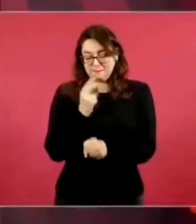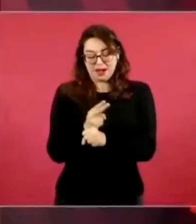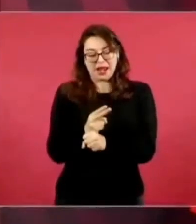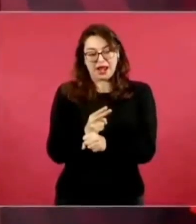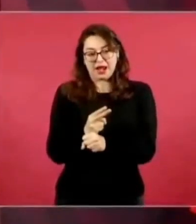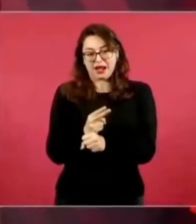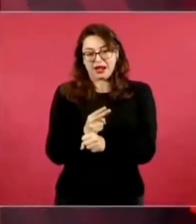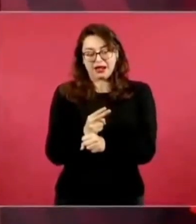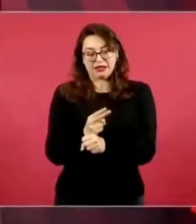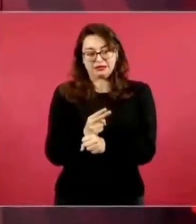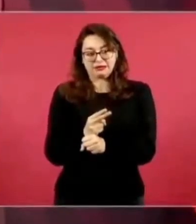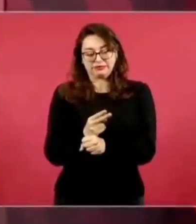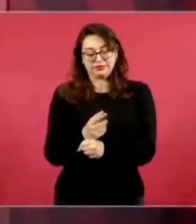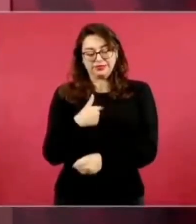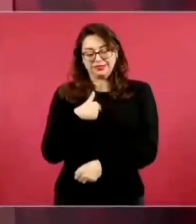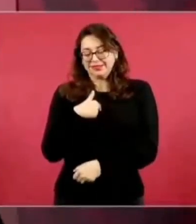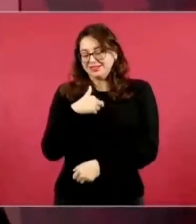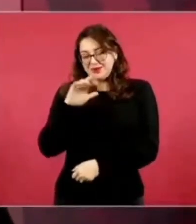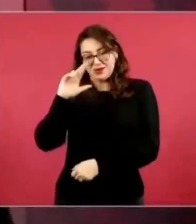¿no? Ay,